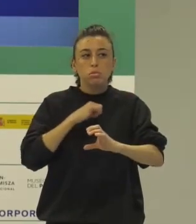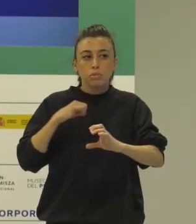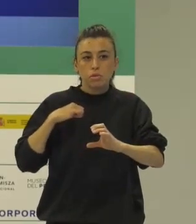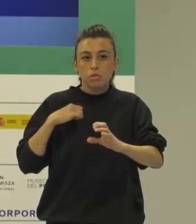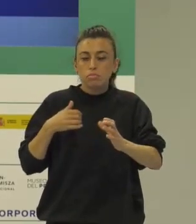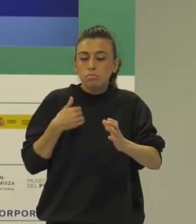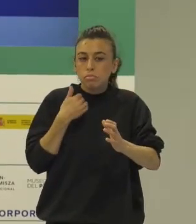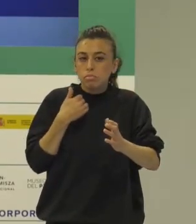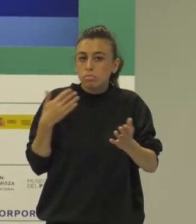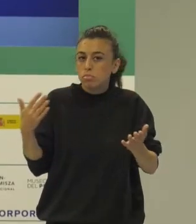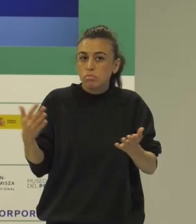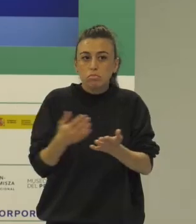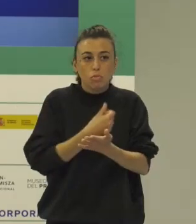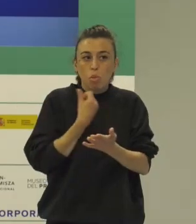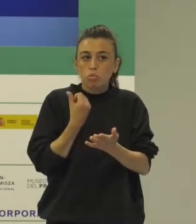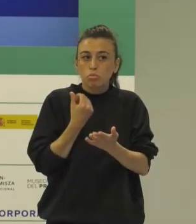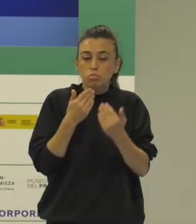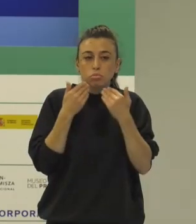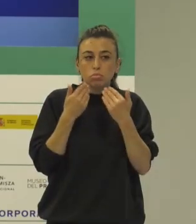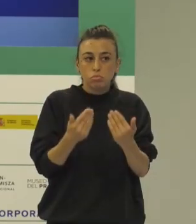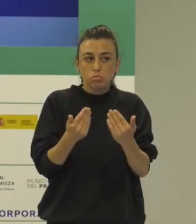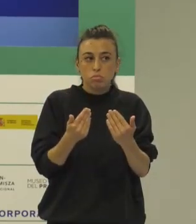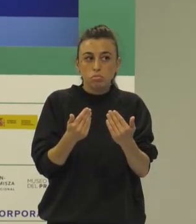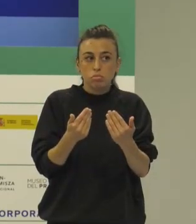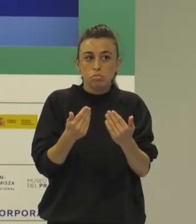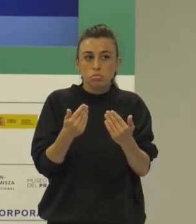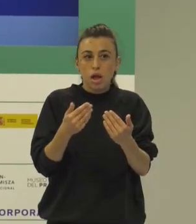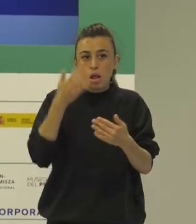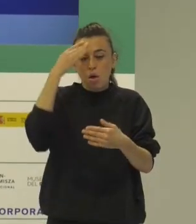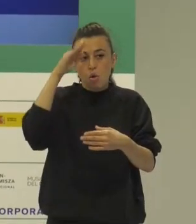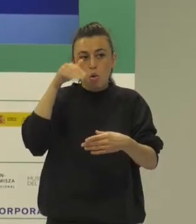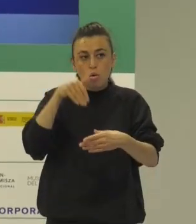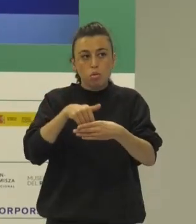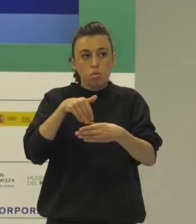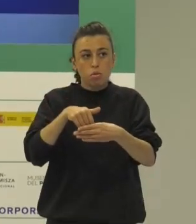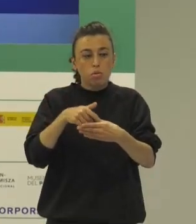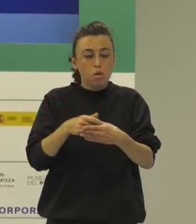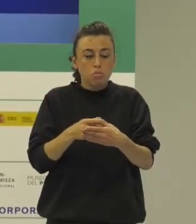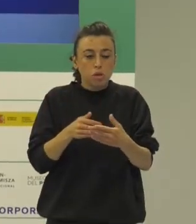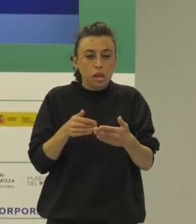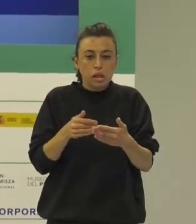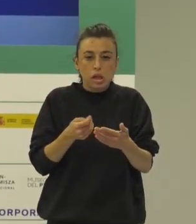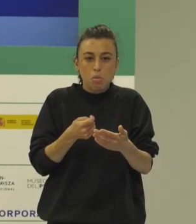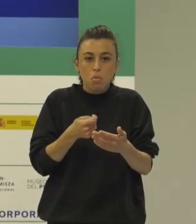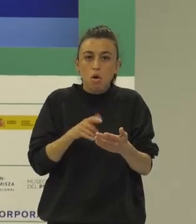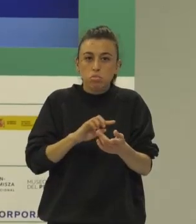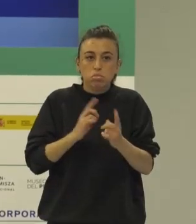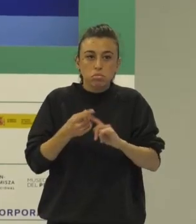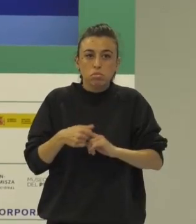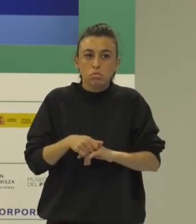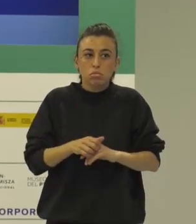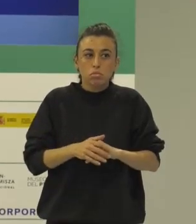todos están en el exilio hoy. Quedan muy pocos dentro de Cuba. Contado con sobran los dedos de las manos para contarlo.